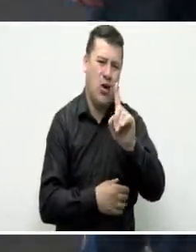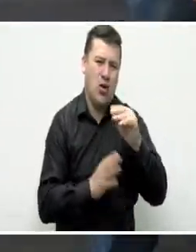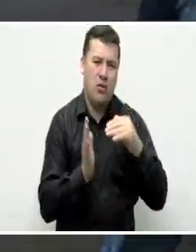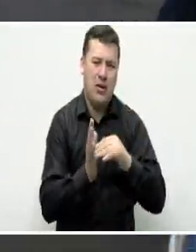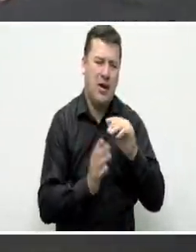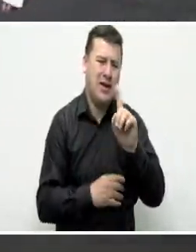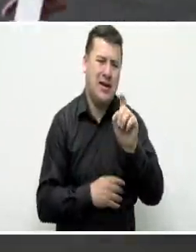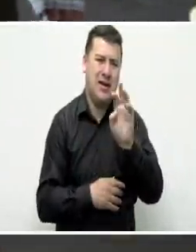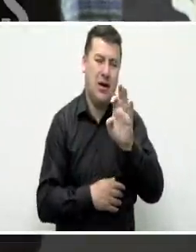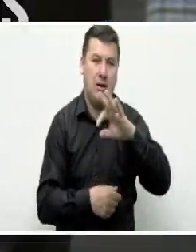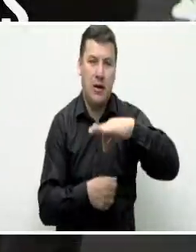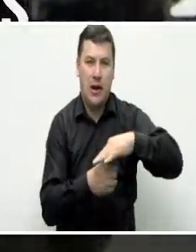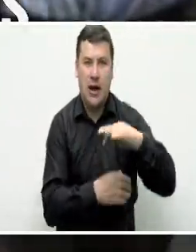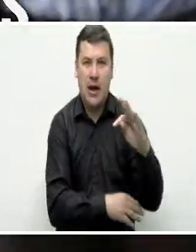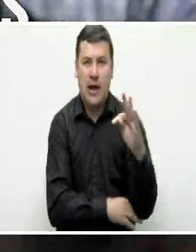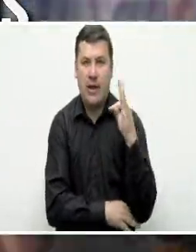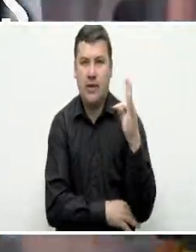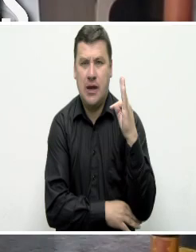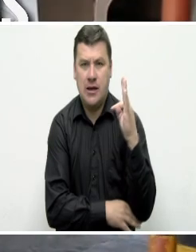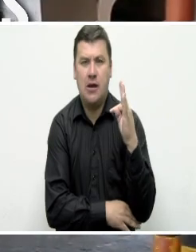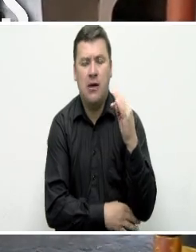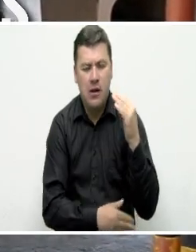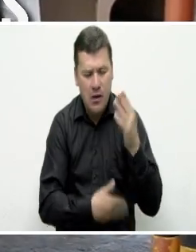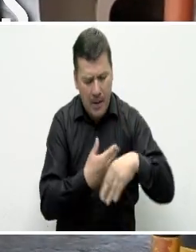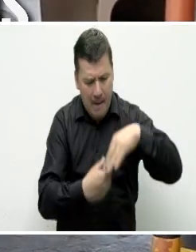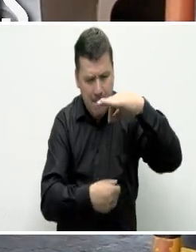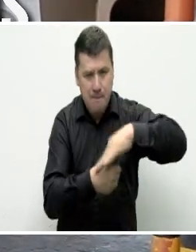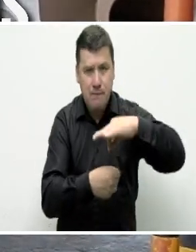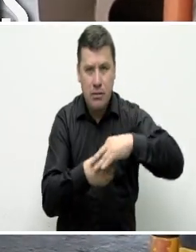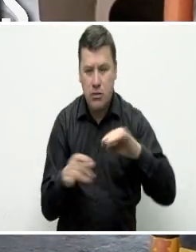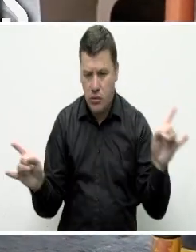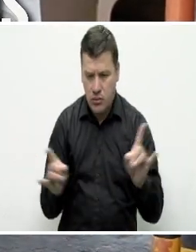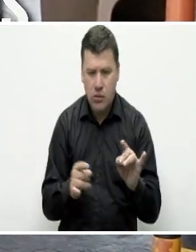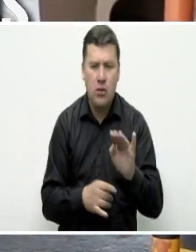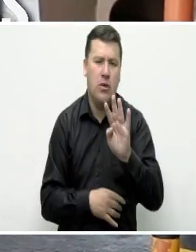531.664 testigos electorales fueron registrados en la plataforma por